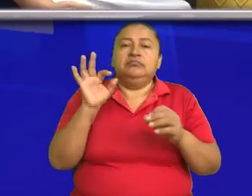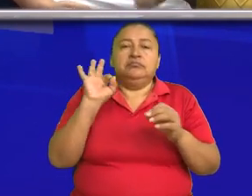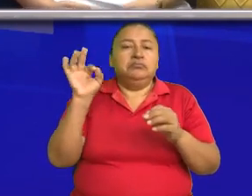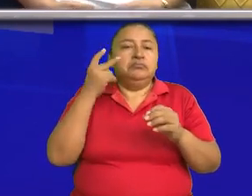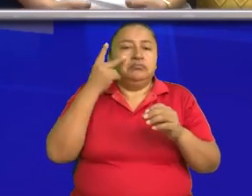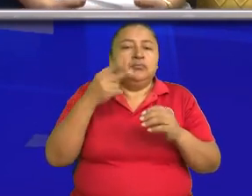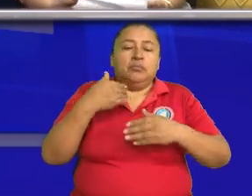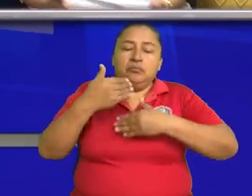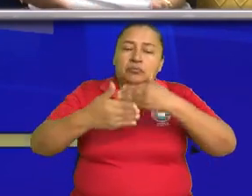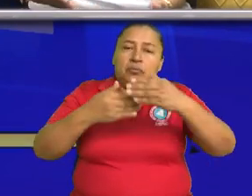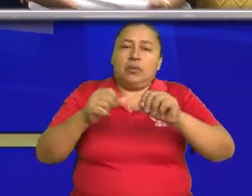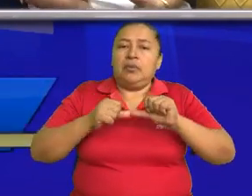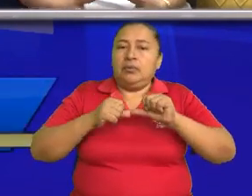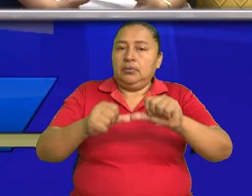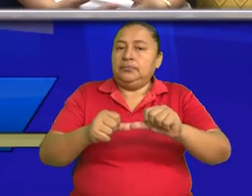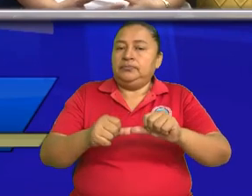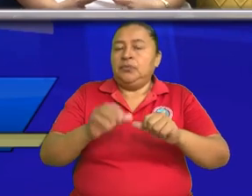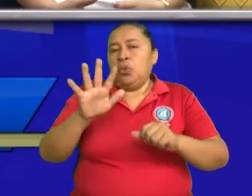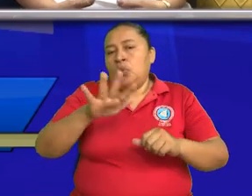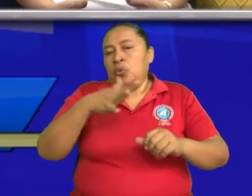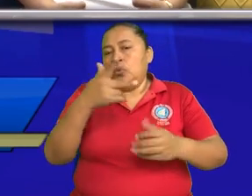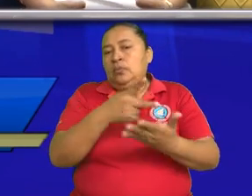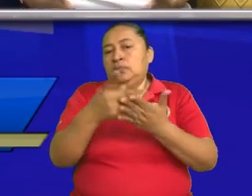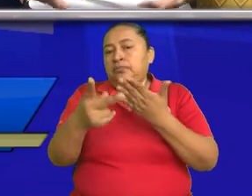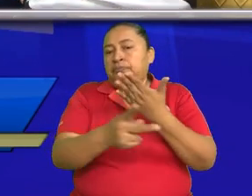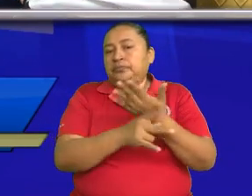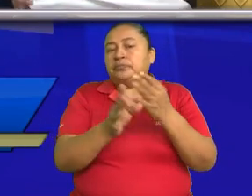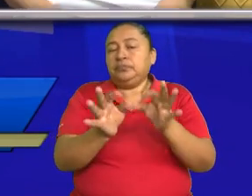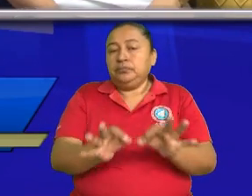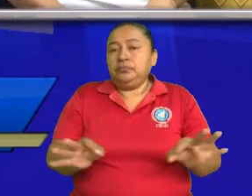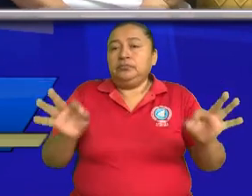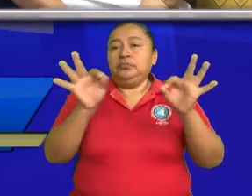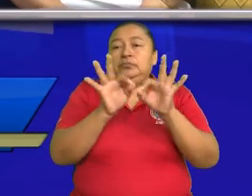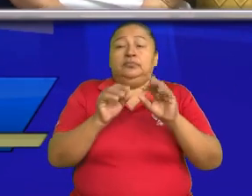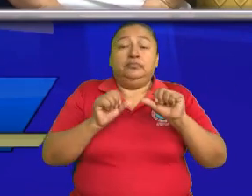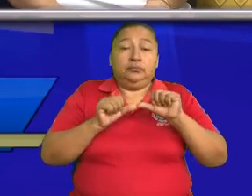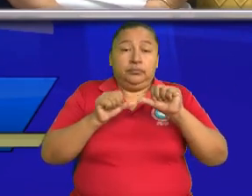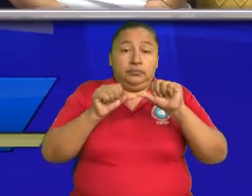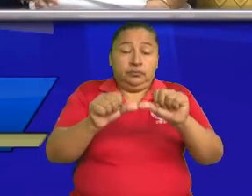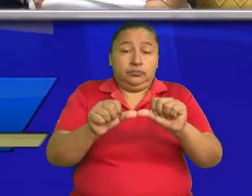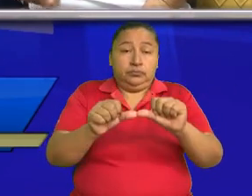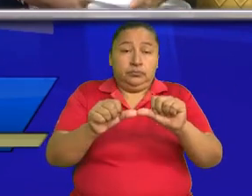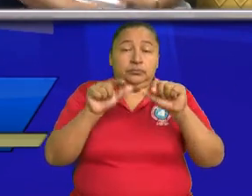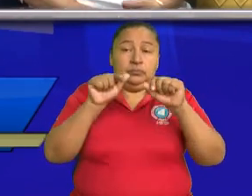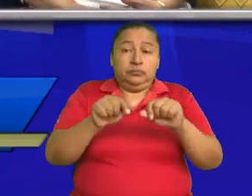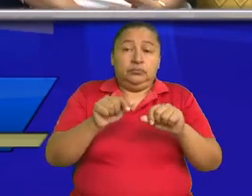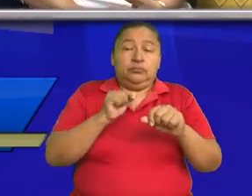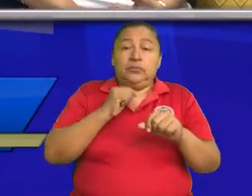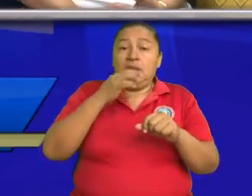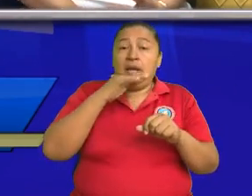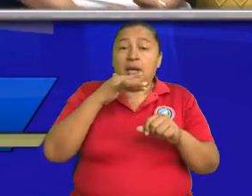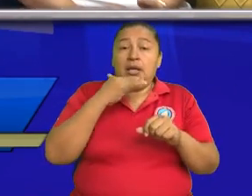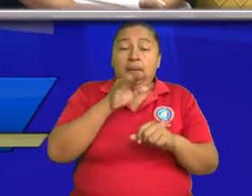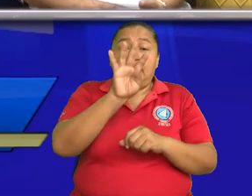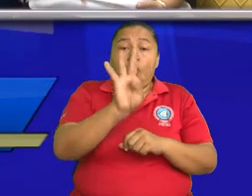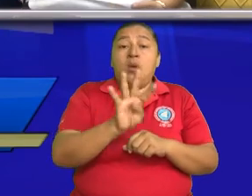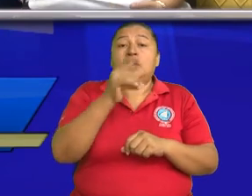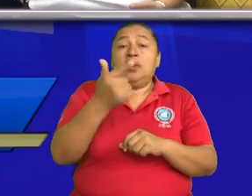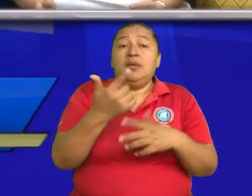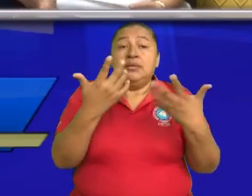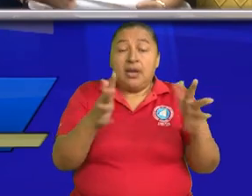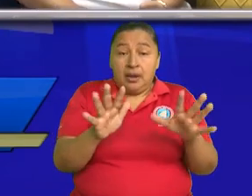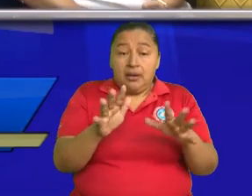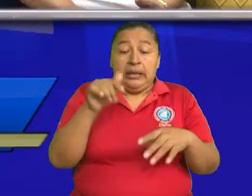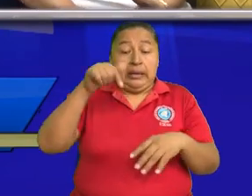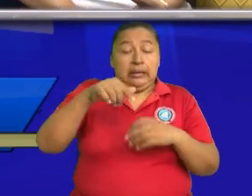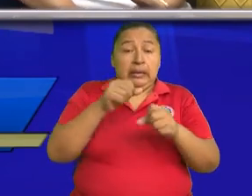este proceso. Otro programa importante que sigue y que estamos es inglés para cuarto grado ya. Este